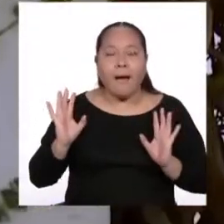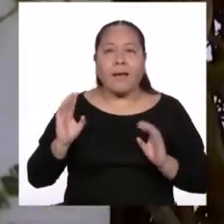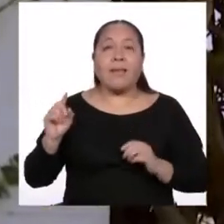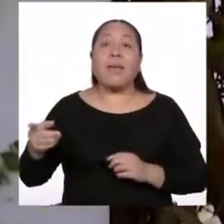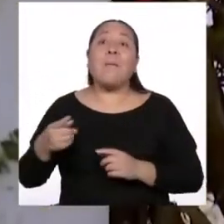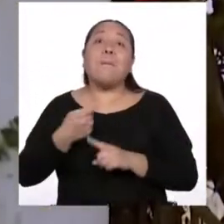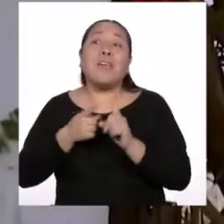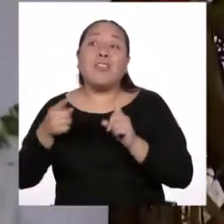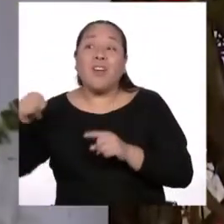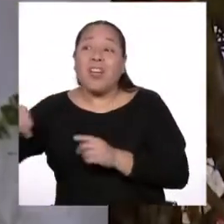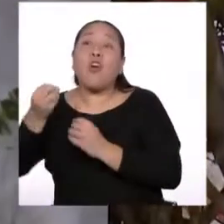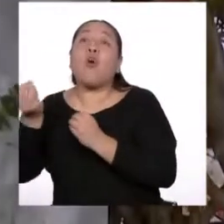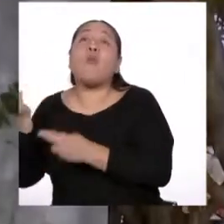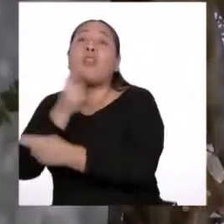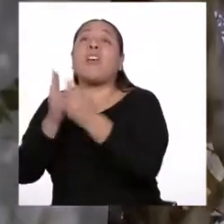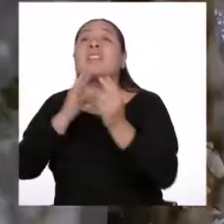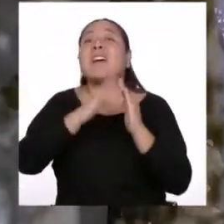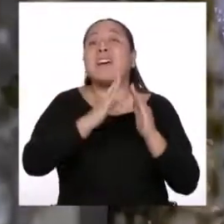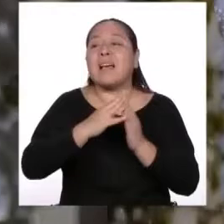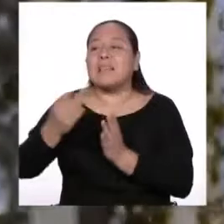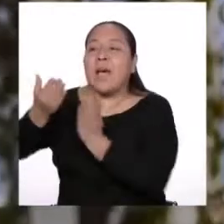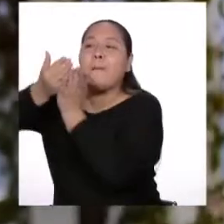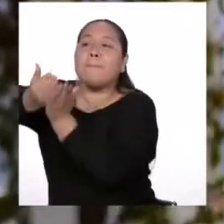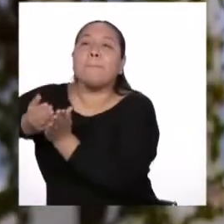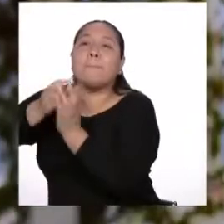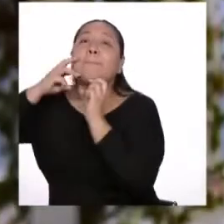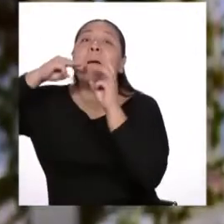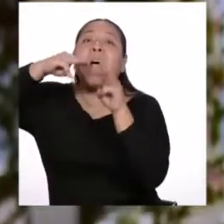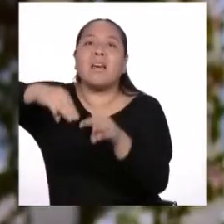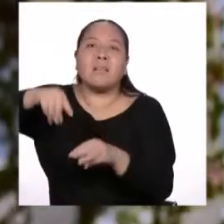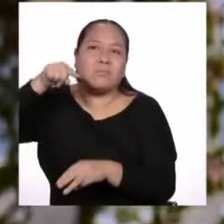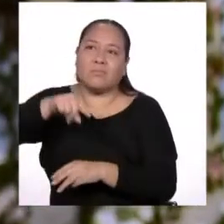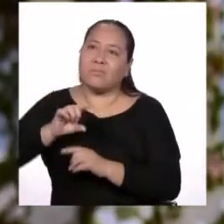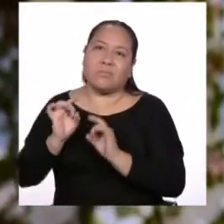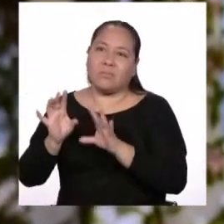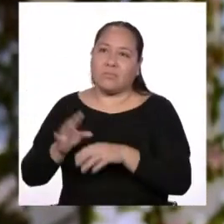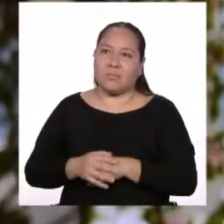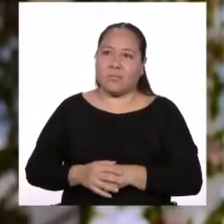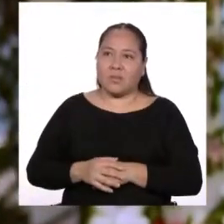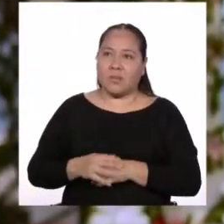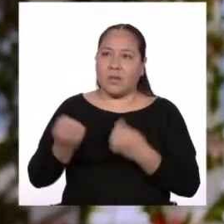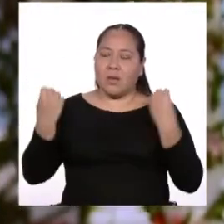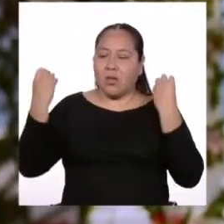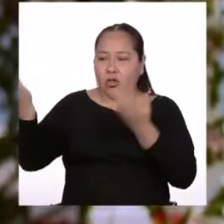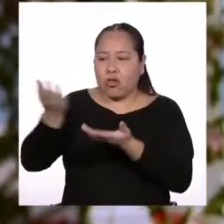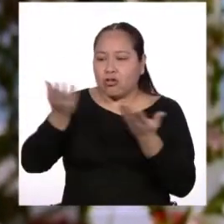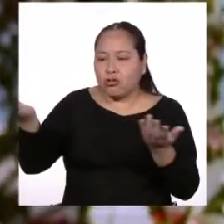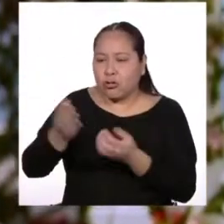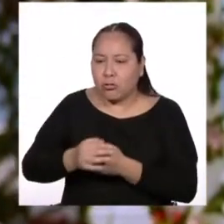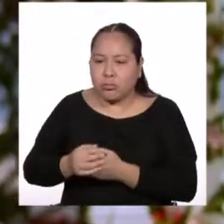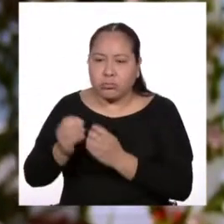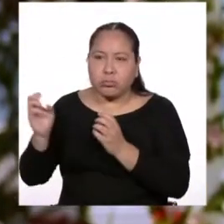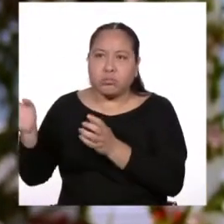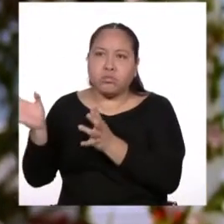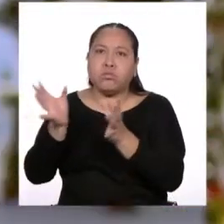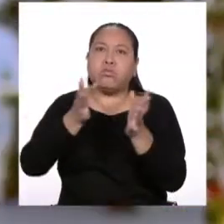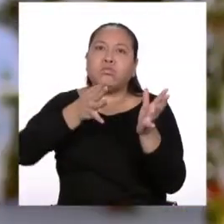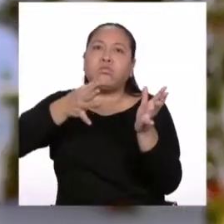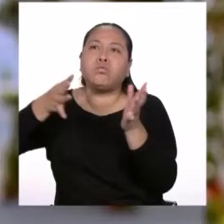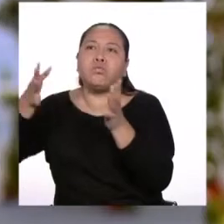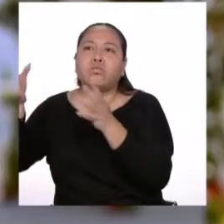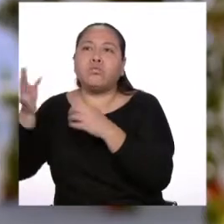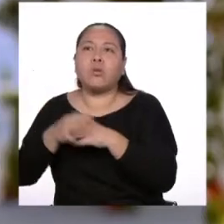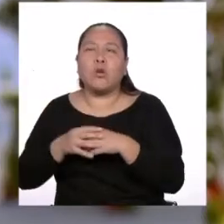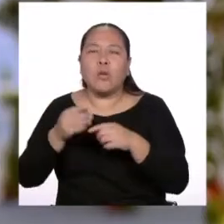Luego llegamos a la isla de Ono, quien quiso ayudarnos a volver a casa. Nos dio una bolsa de piel con todos los vientos del oeste, pero